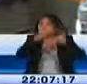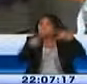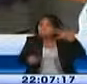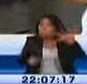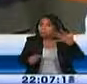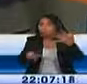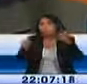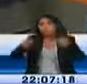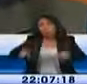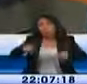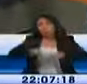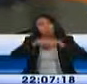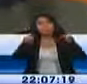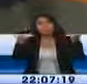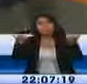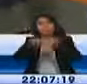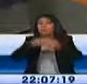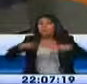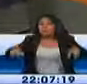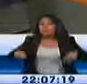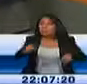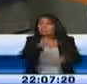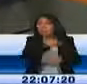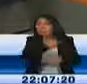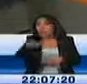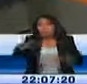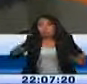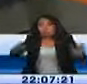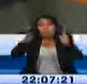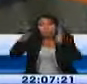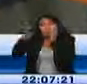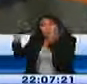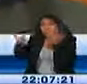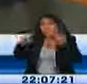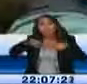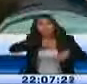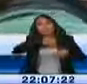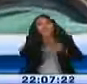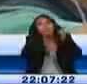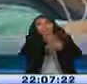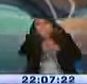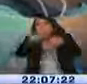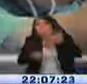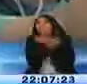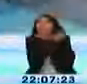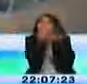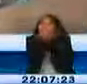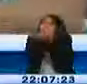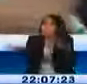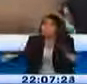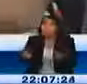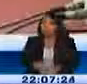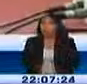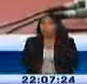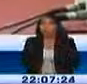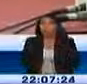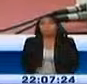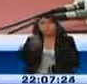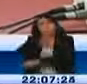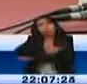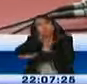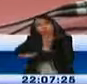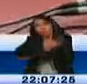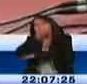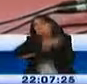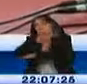participen de esta asamblea y sepan atender a las demandas de los ciudadanos en un espacio gestado por la ciudadanía. Luego de varios días de concertación, tomaron